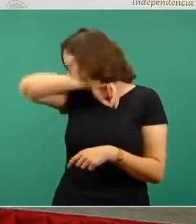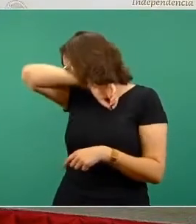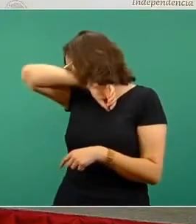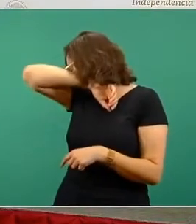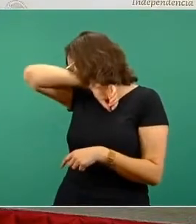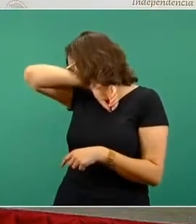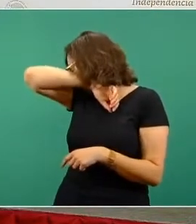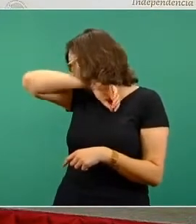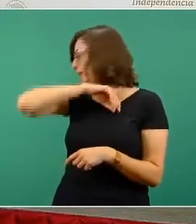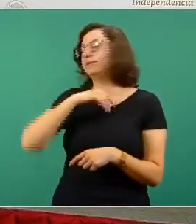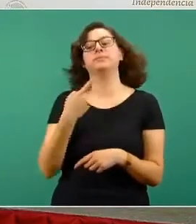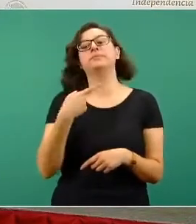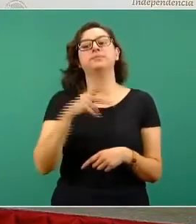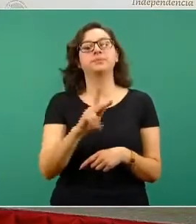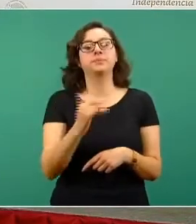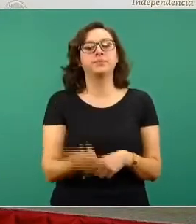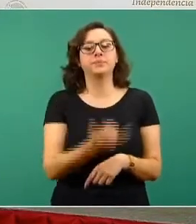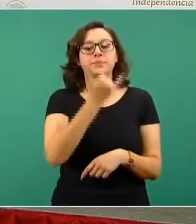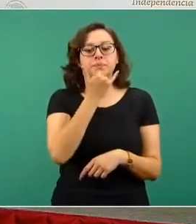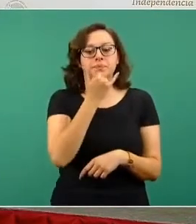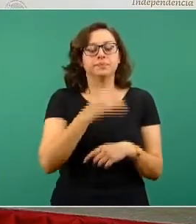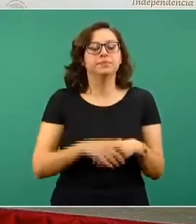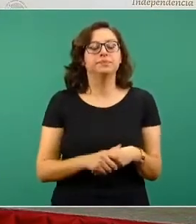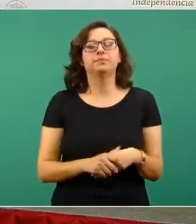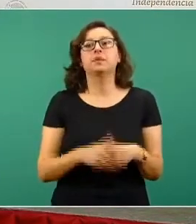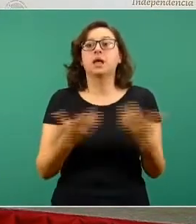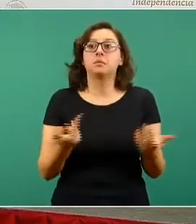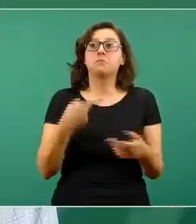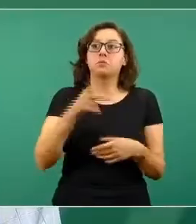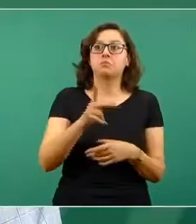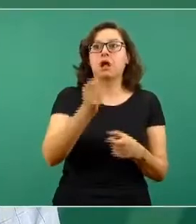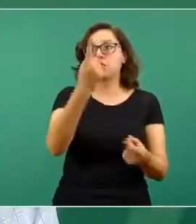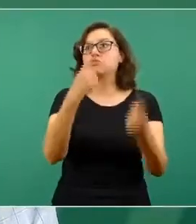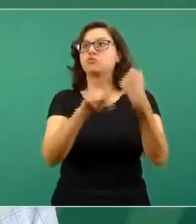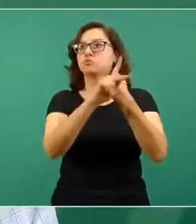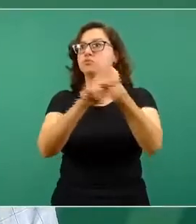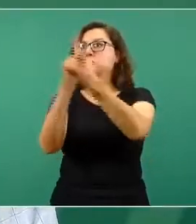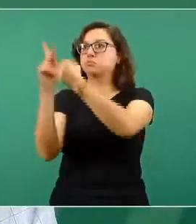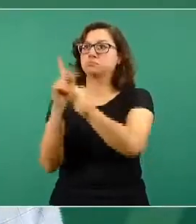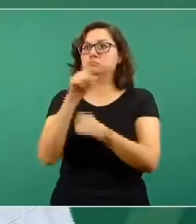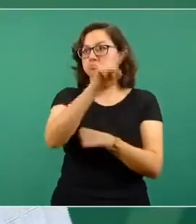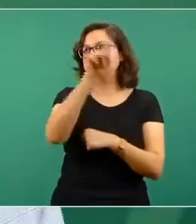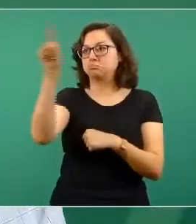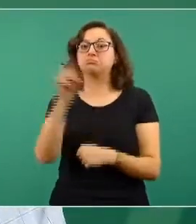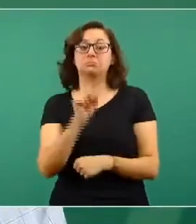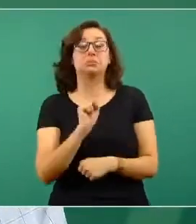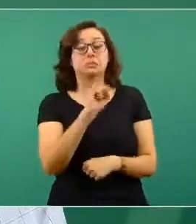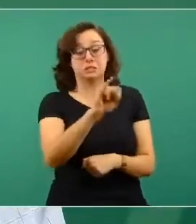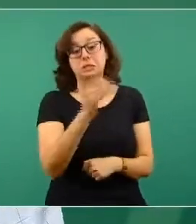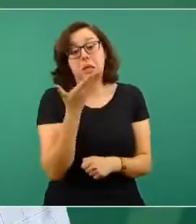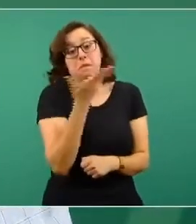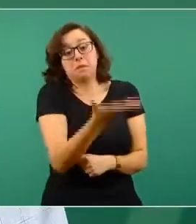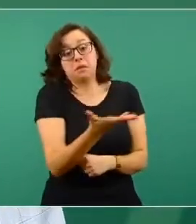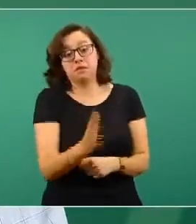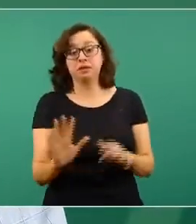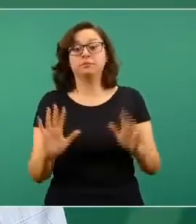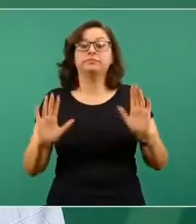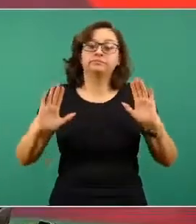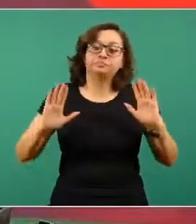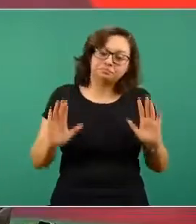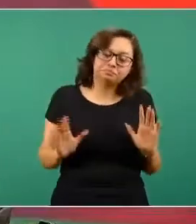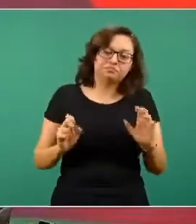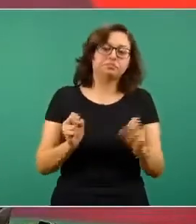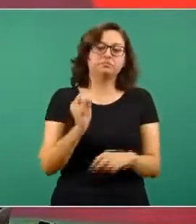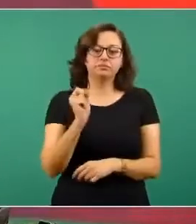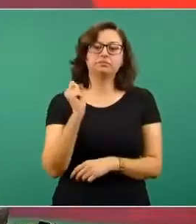estrategias y pues obviamente las personas que decidan viajar al extranjero porque a nivel nacional o dentro del territorio